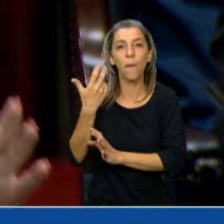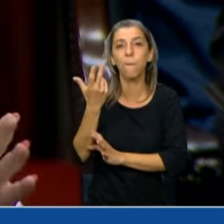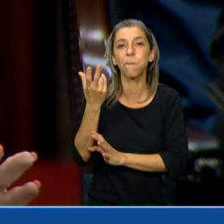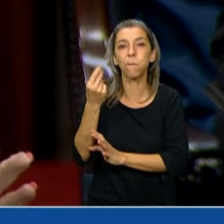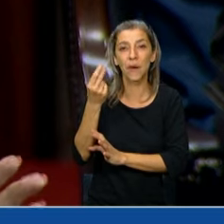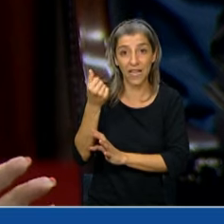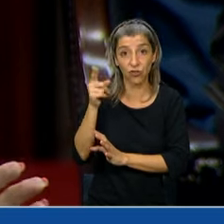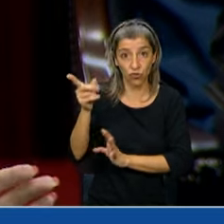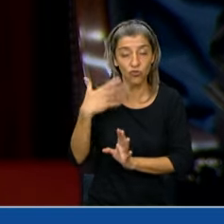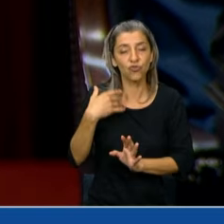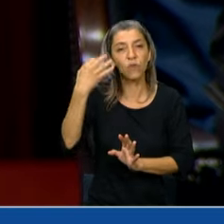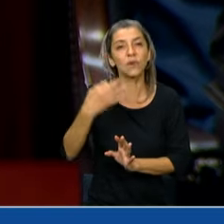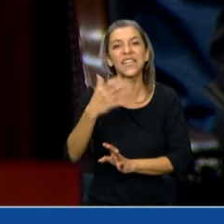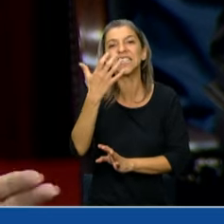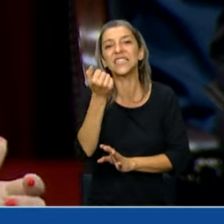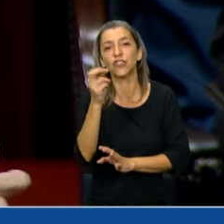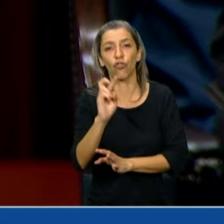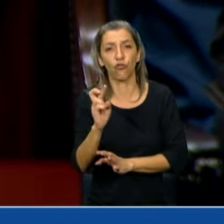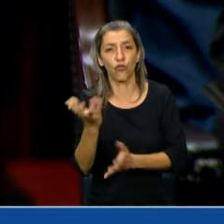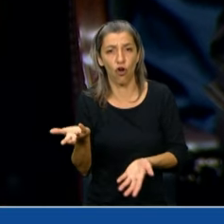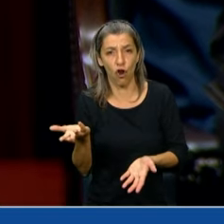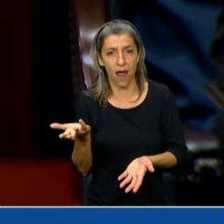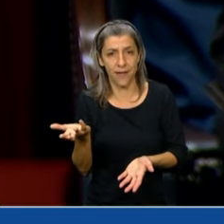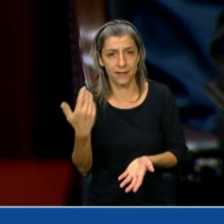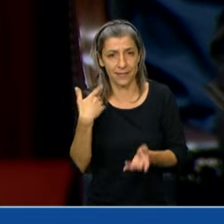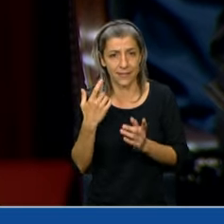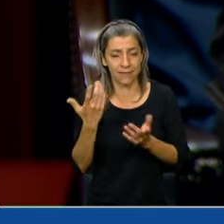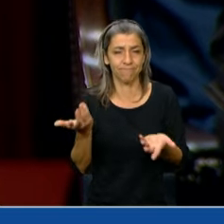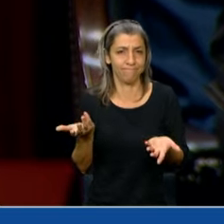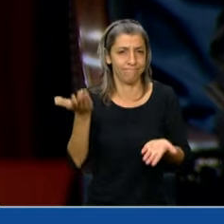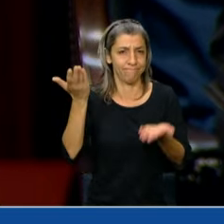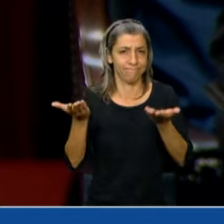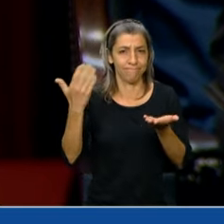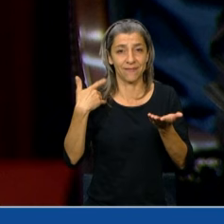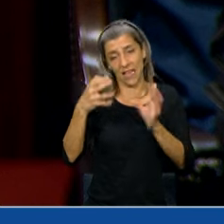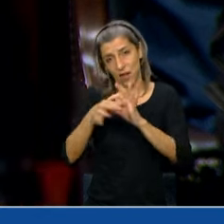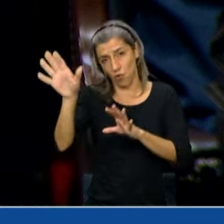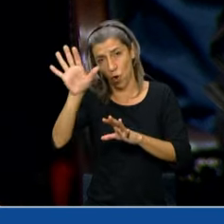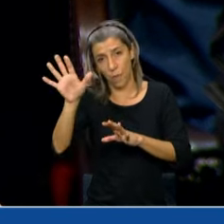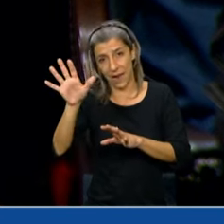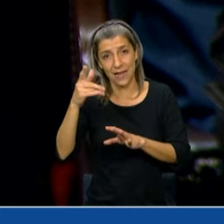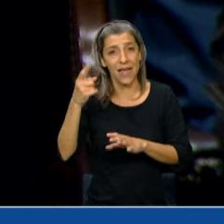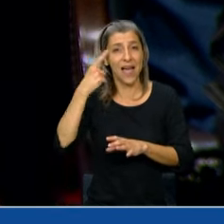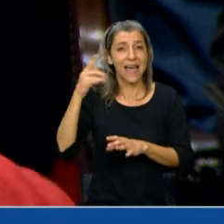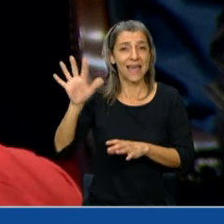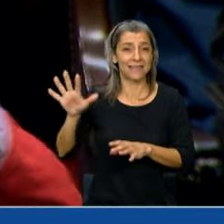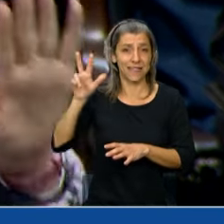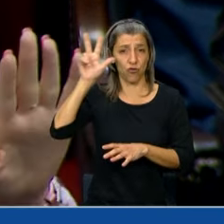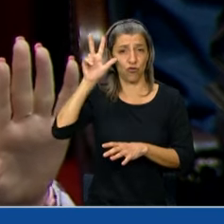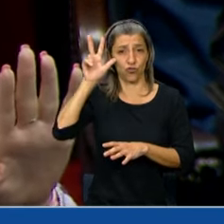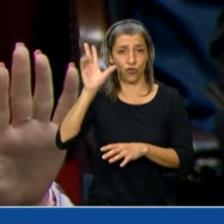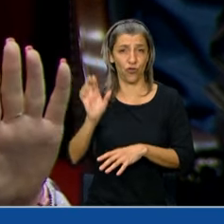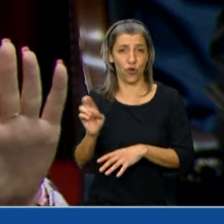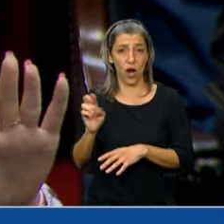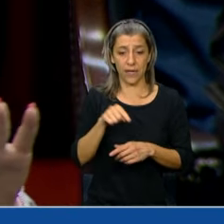ese break even es de 6 el millón de btu en Europa y de $ en Asia es decir no